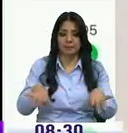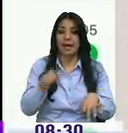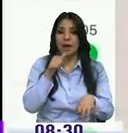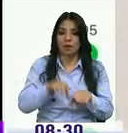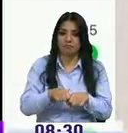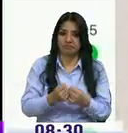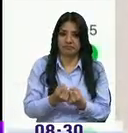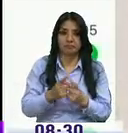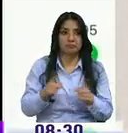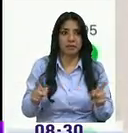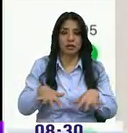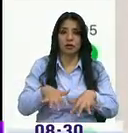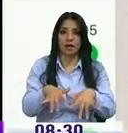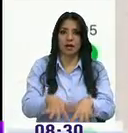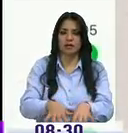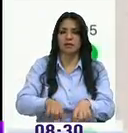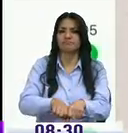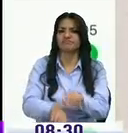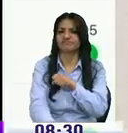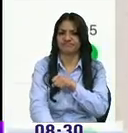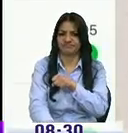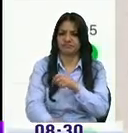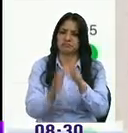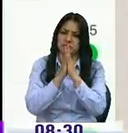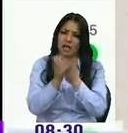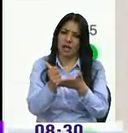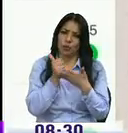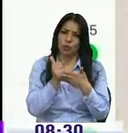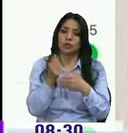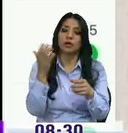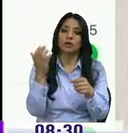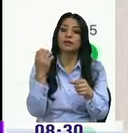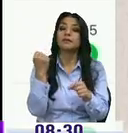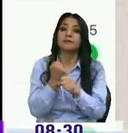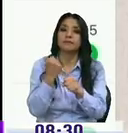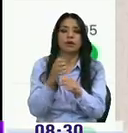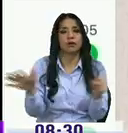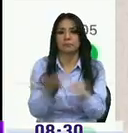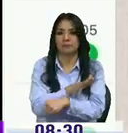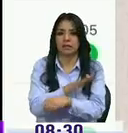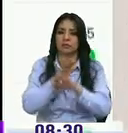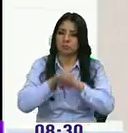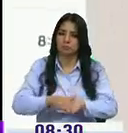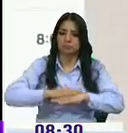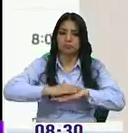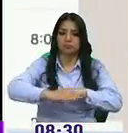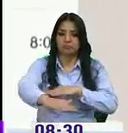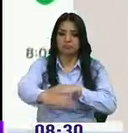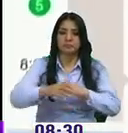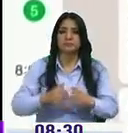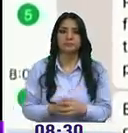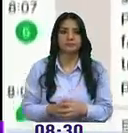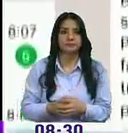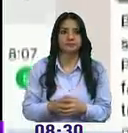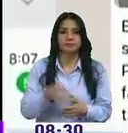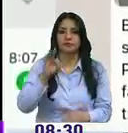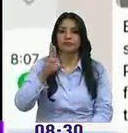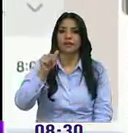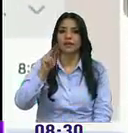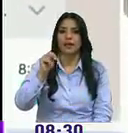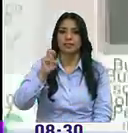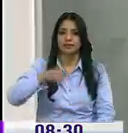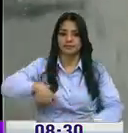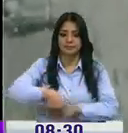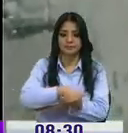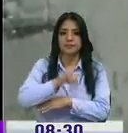pero la calle quedó completamente excluida. Por favor, ayúdenos que se termine de realizar el trabajo de reasfaltado. Calle, atención, Constantino Fernández y